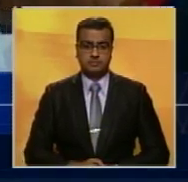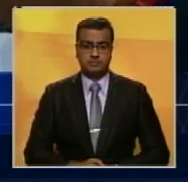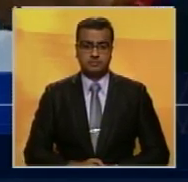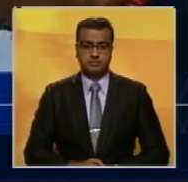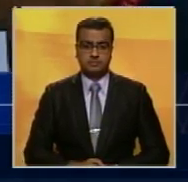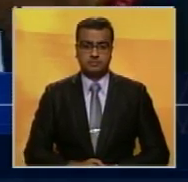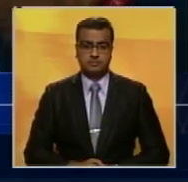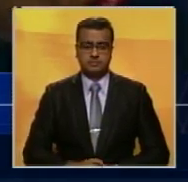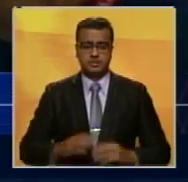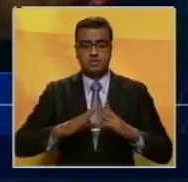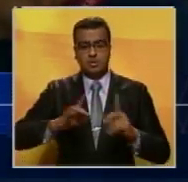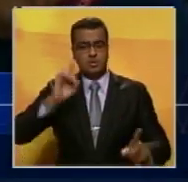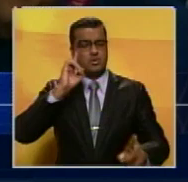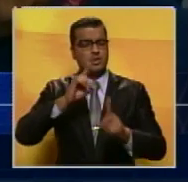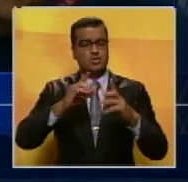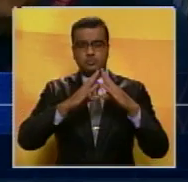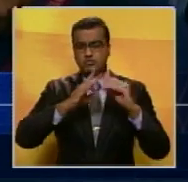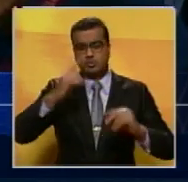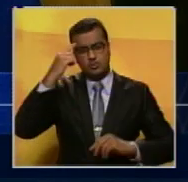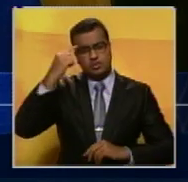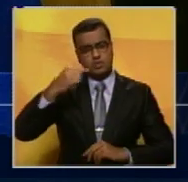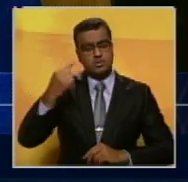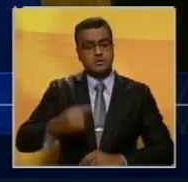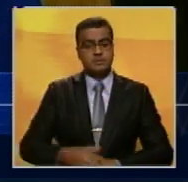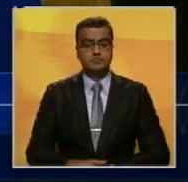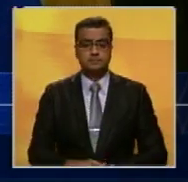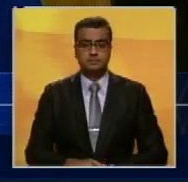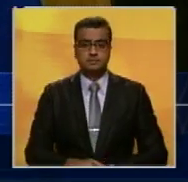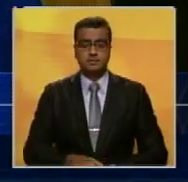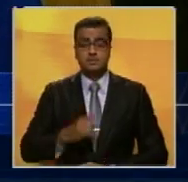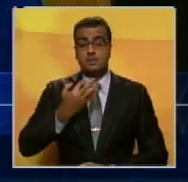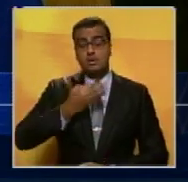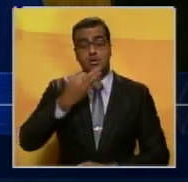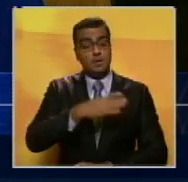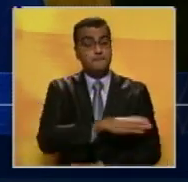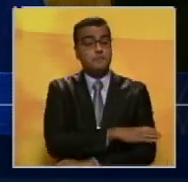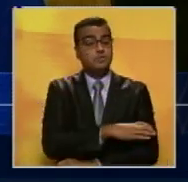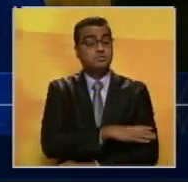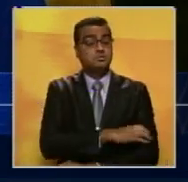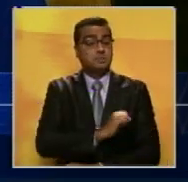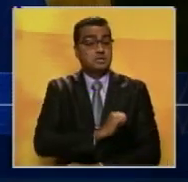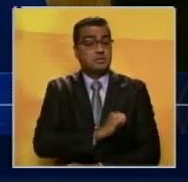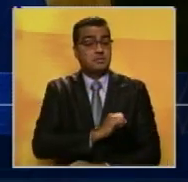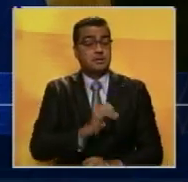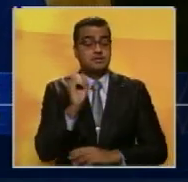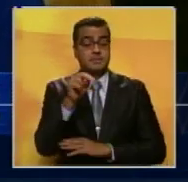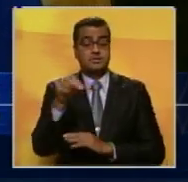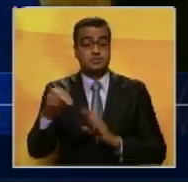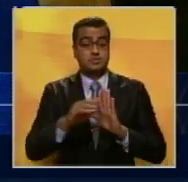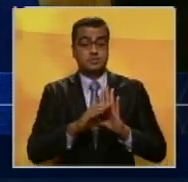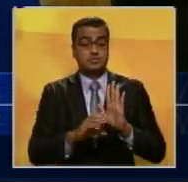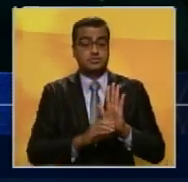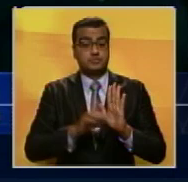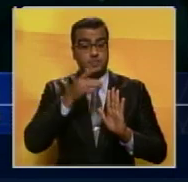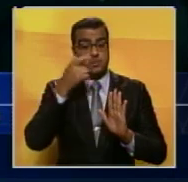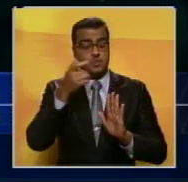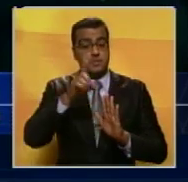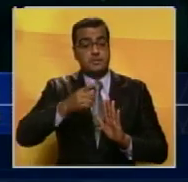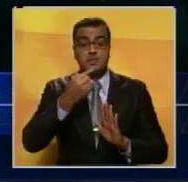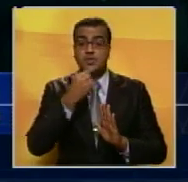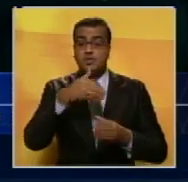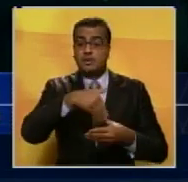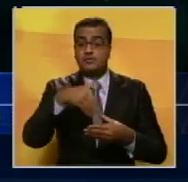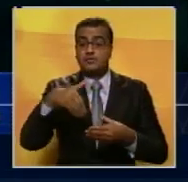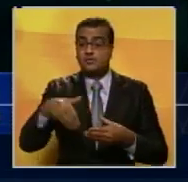Parte de los retos que tenemos todos los días que enfrentar. Aseguró que la oposición le teme a la constituyente por su carácter popular. Añadió que el voto